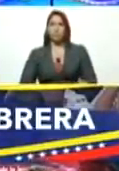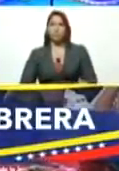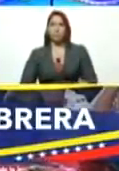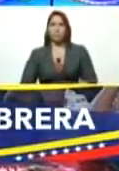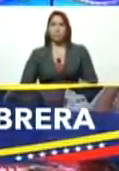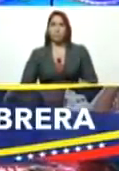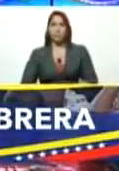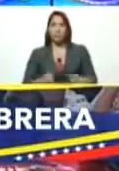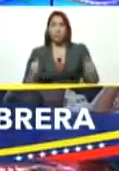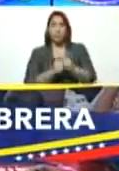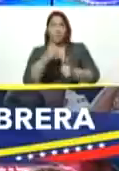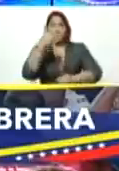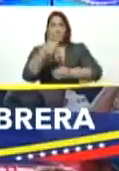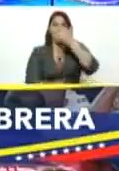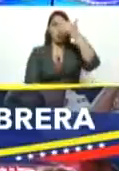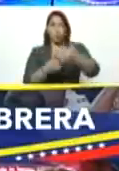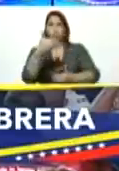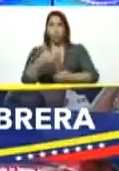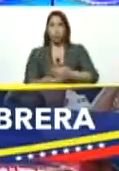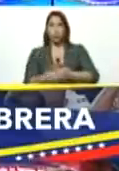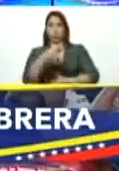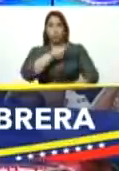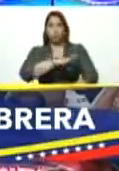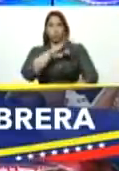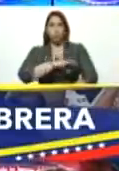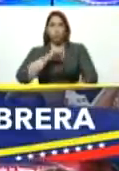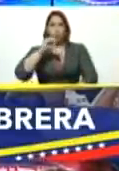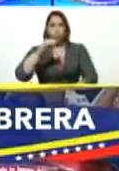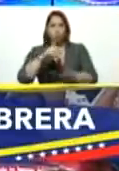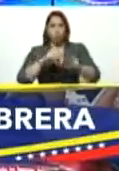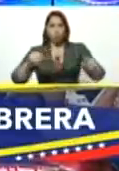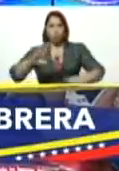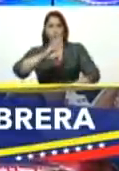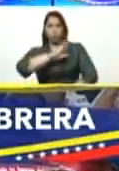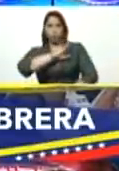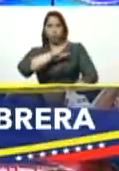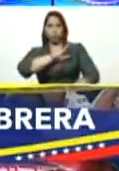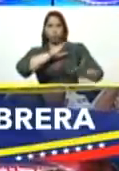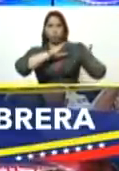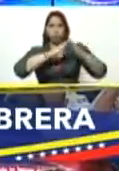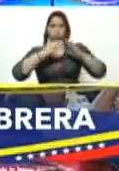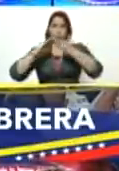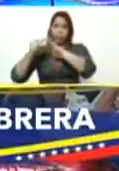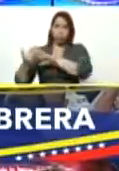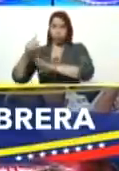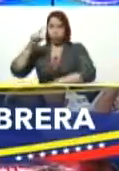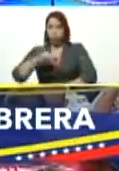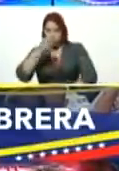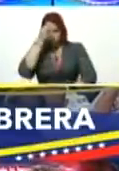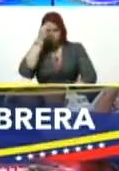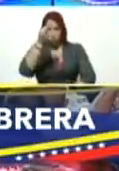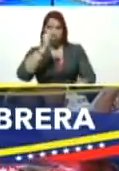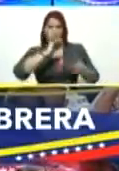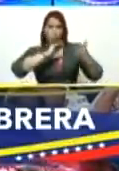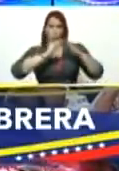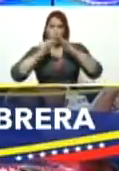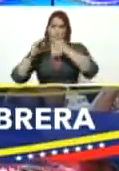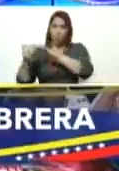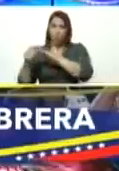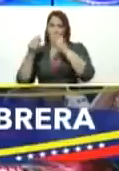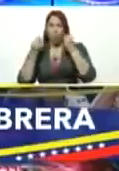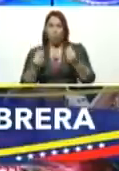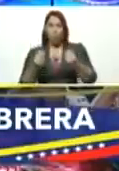con el proceso del socialismo territorial de las comunas y de los consejos comunales como lo